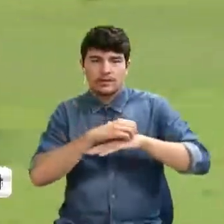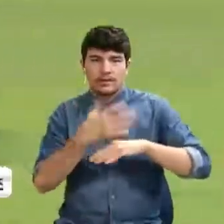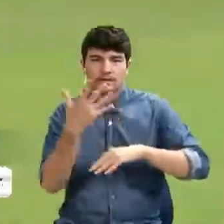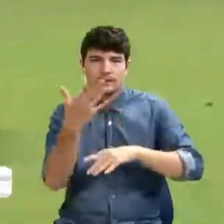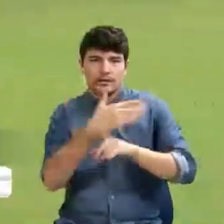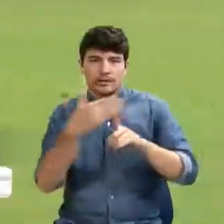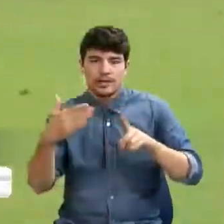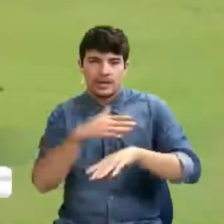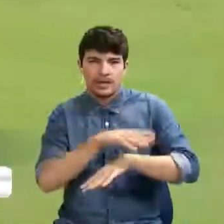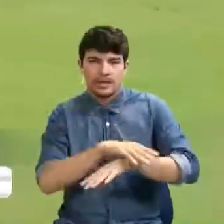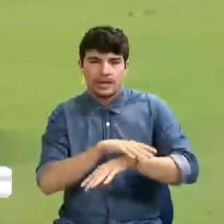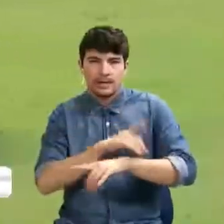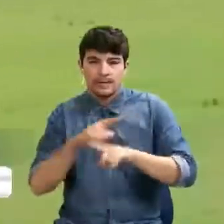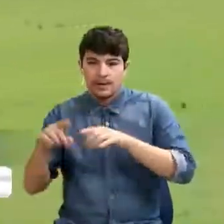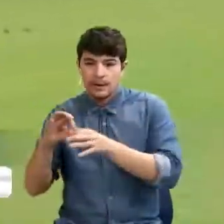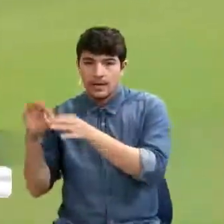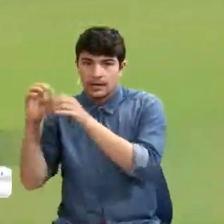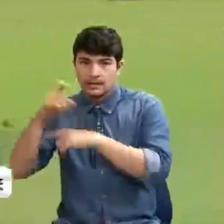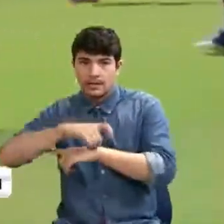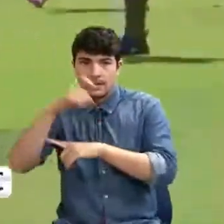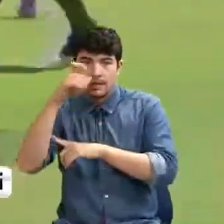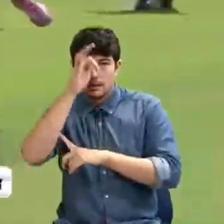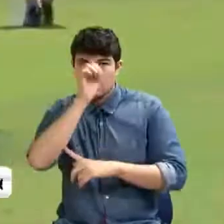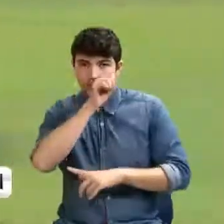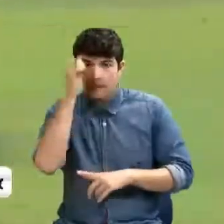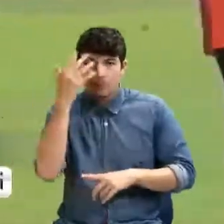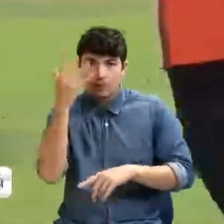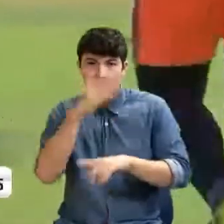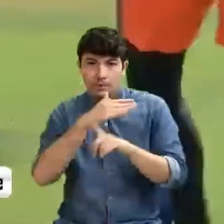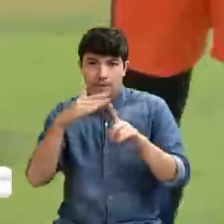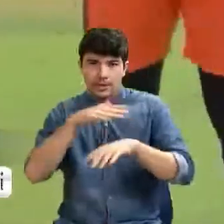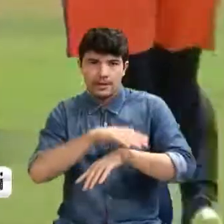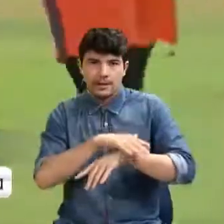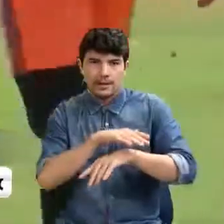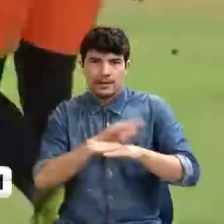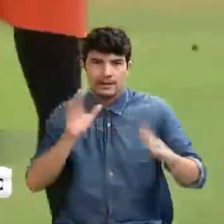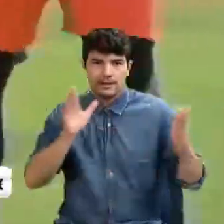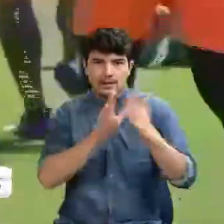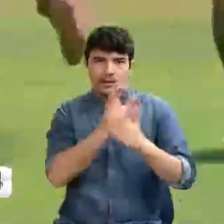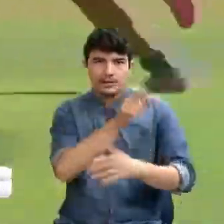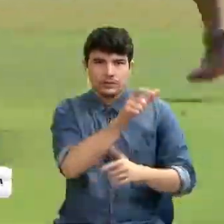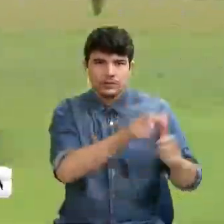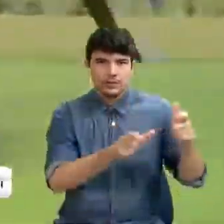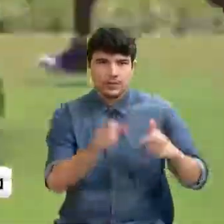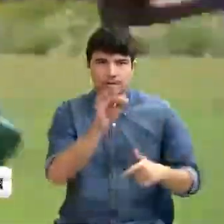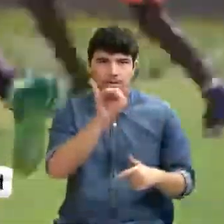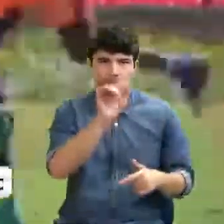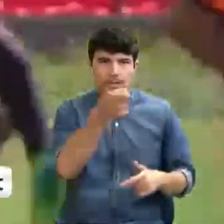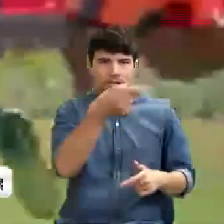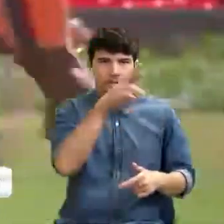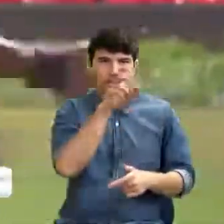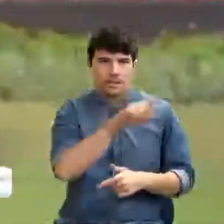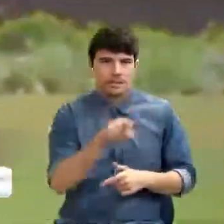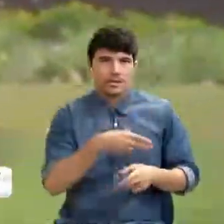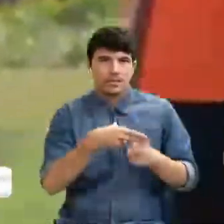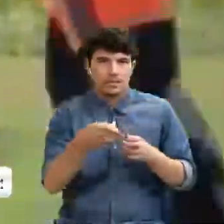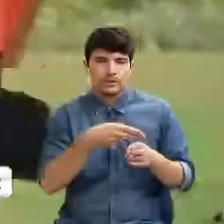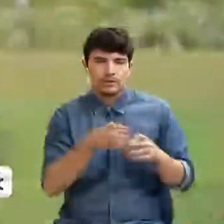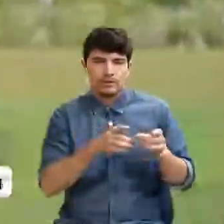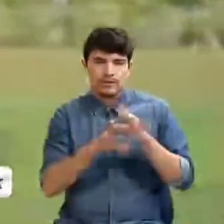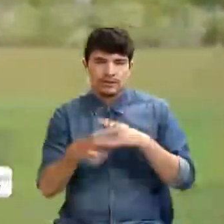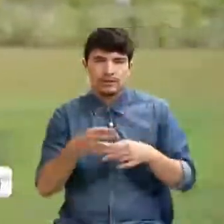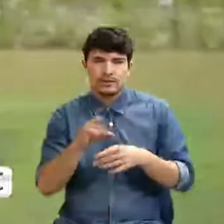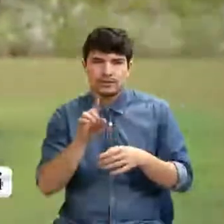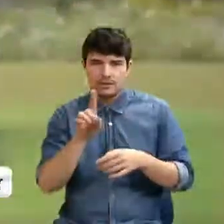mientras que alianza petrolera el domingo a las 5 y 30 de la tarde recibe a la gente de tigres eso para la próxima fecha a la 16